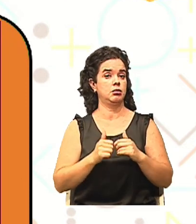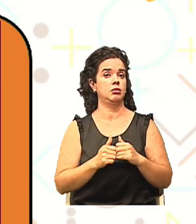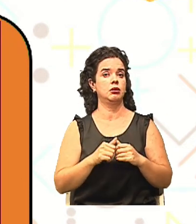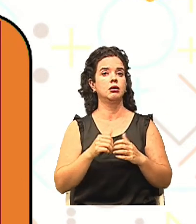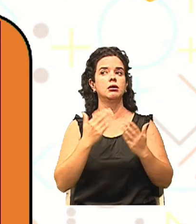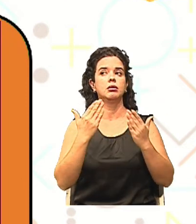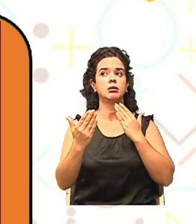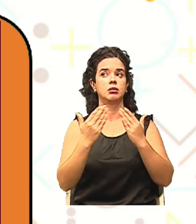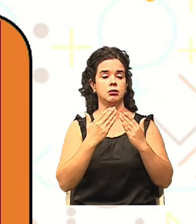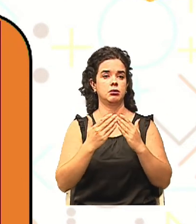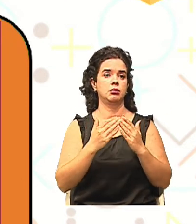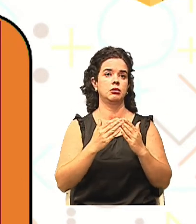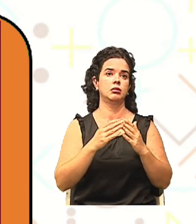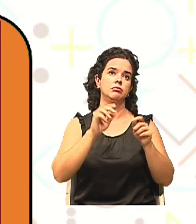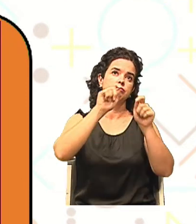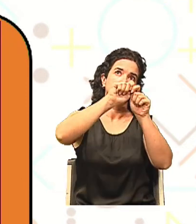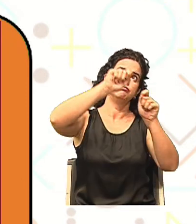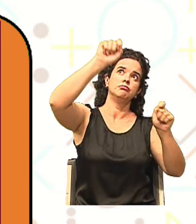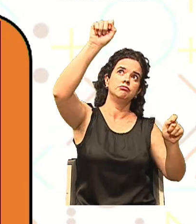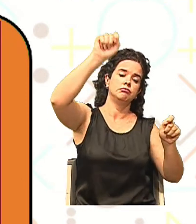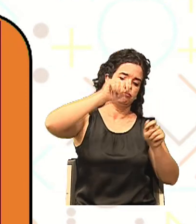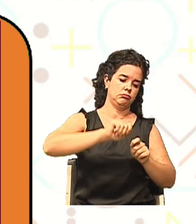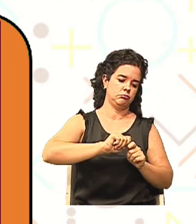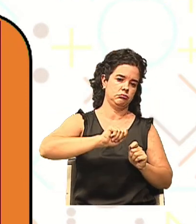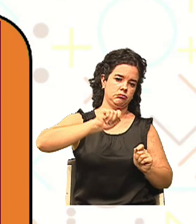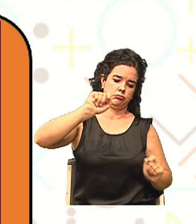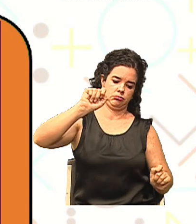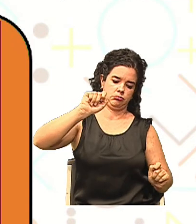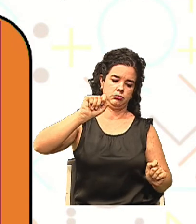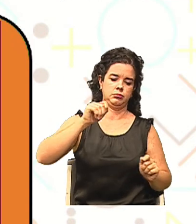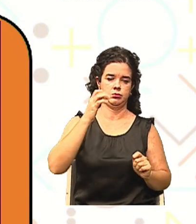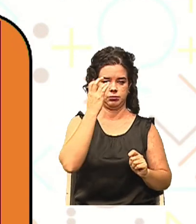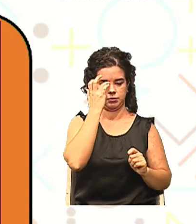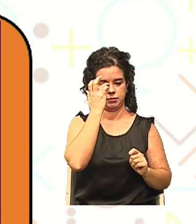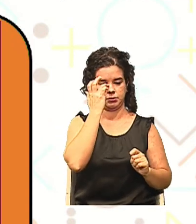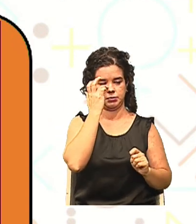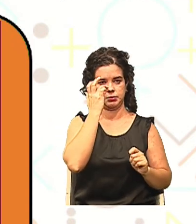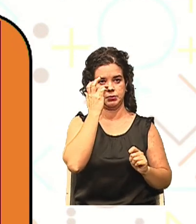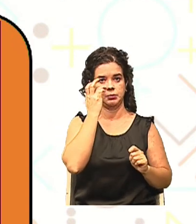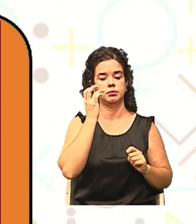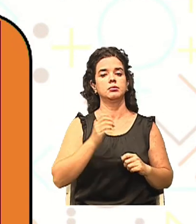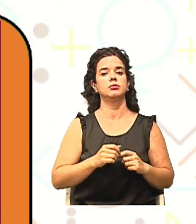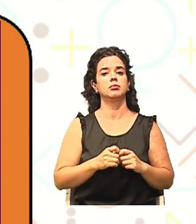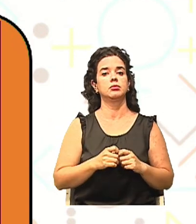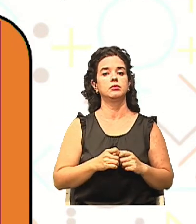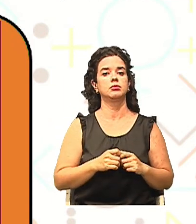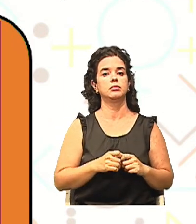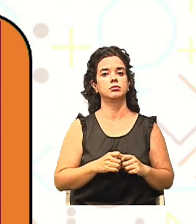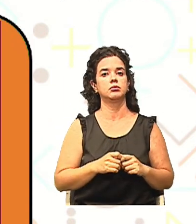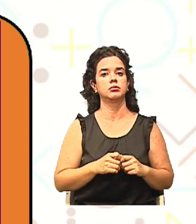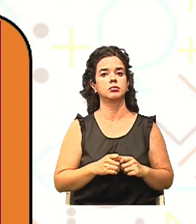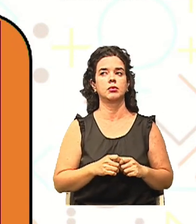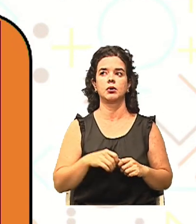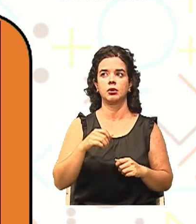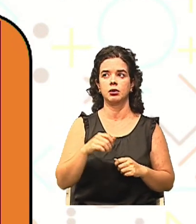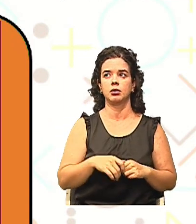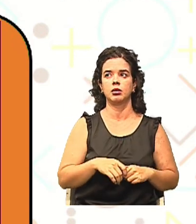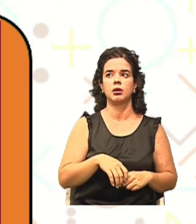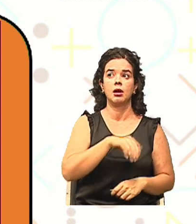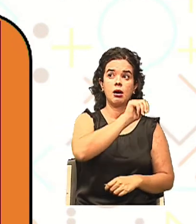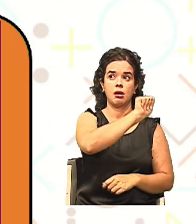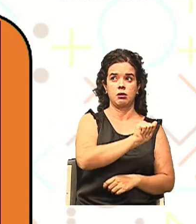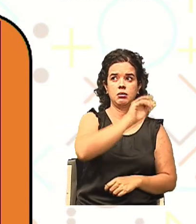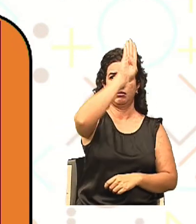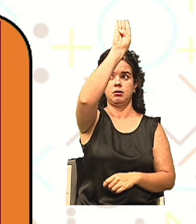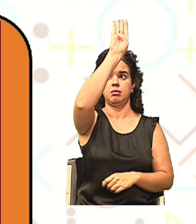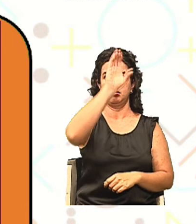comparar las medidas. Observemos, en el caso del triángulo ABC, ¿cuál es el